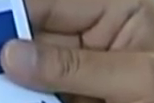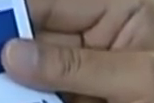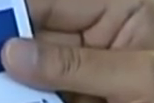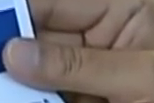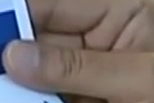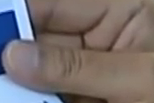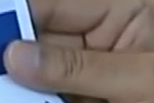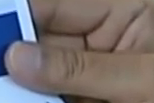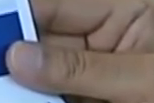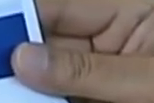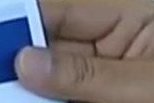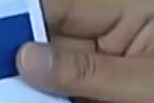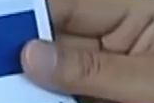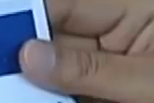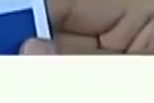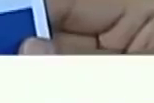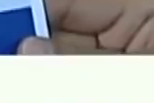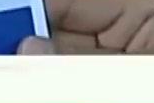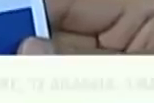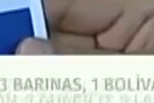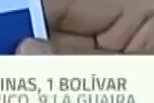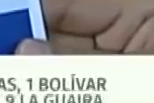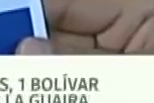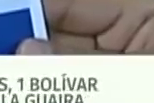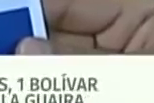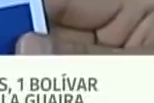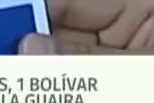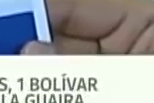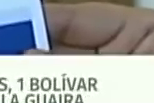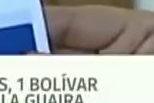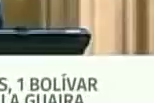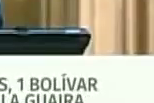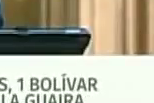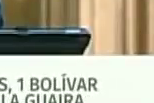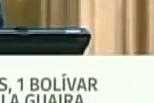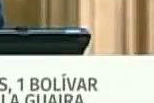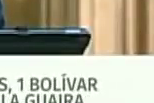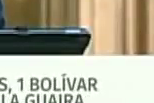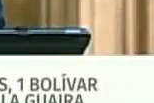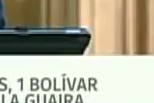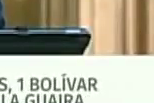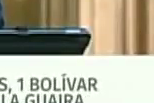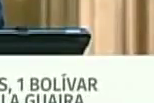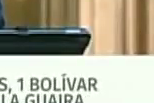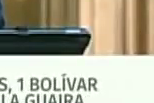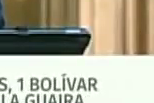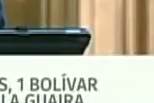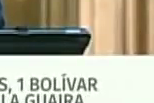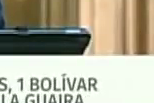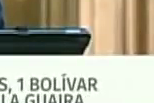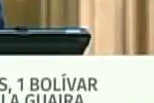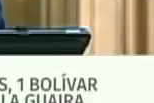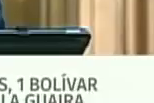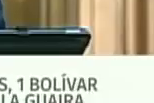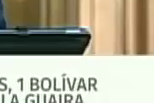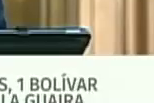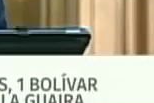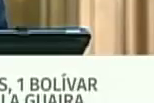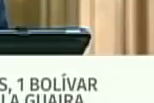17 en caracas en el día de hoy que se detectó el día de hoy es procedente de un viaje de